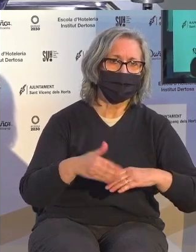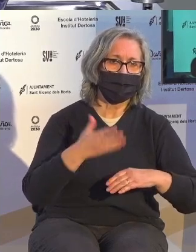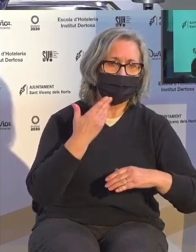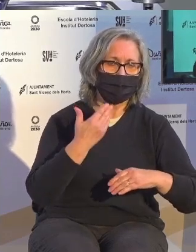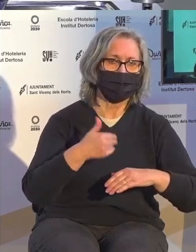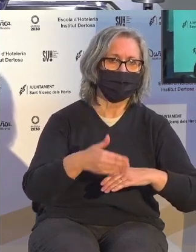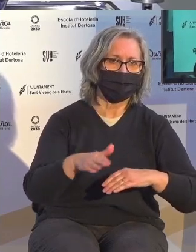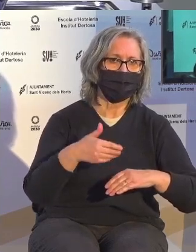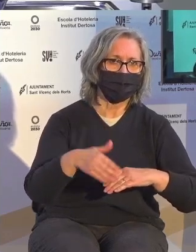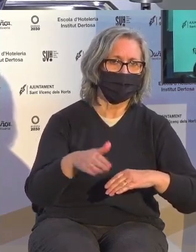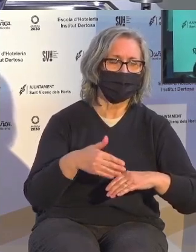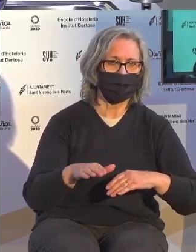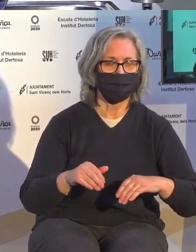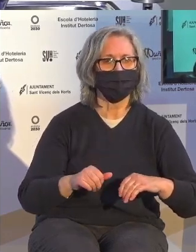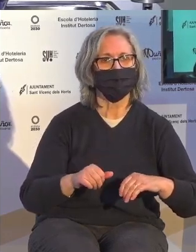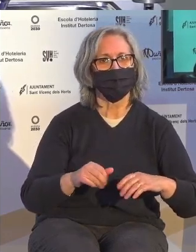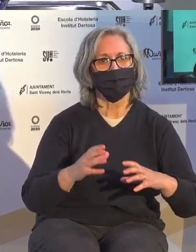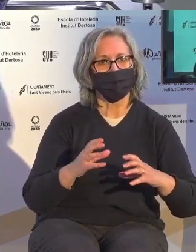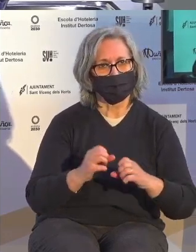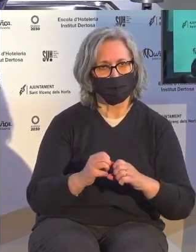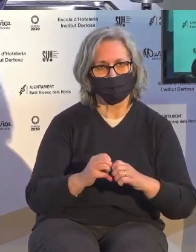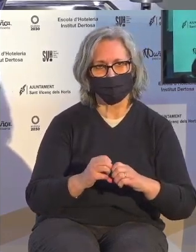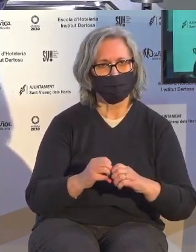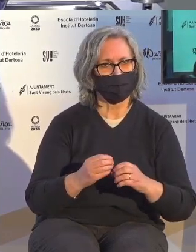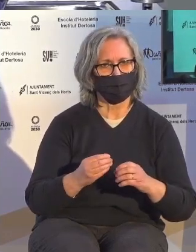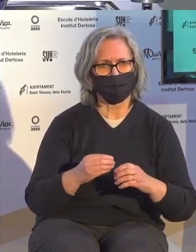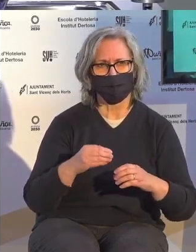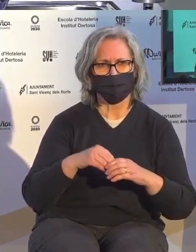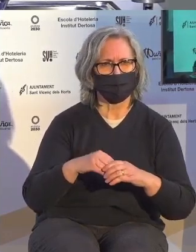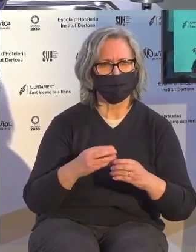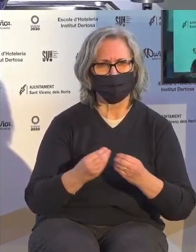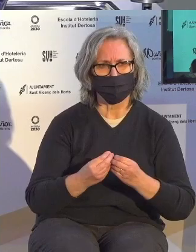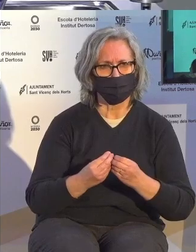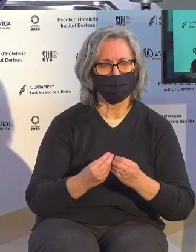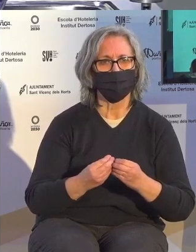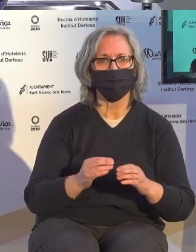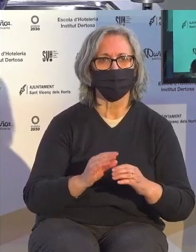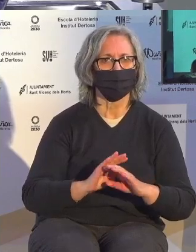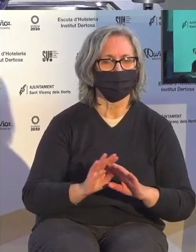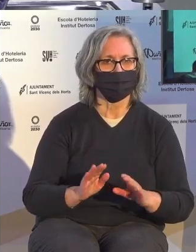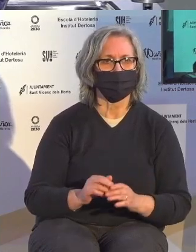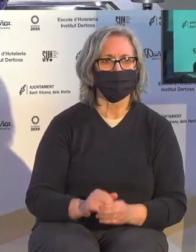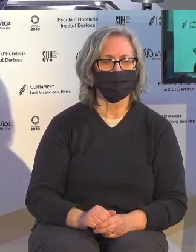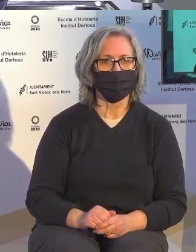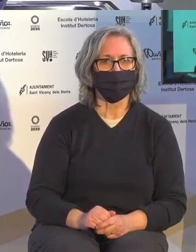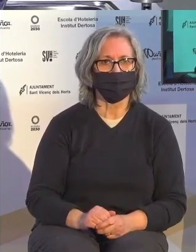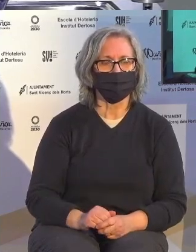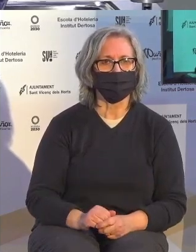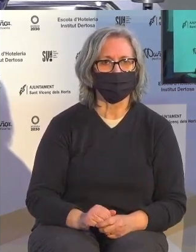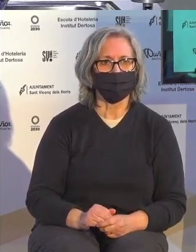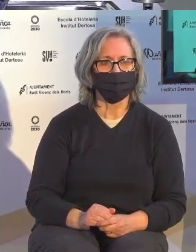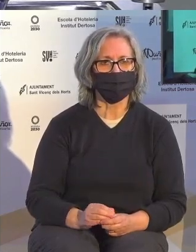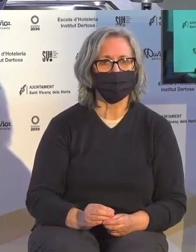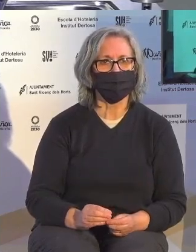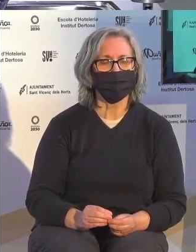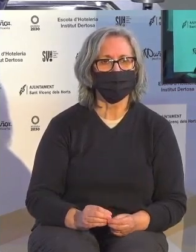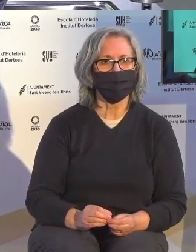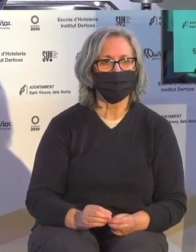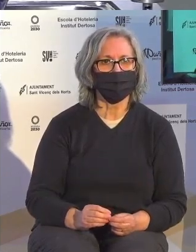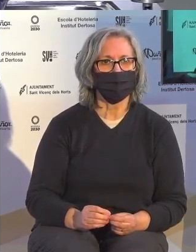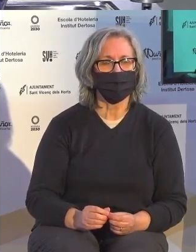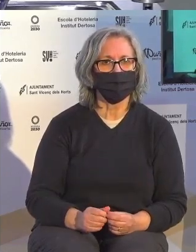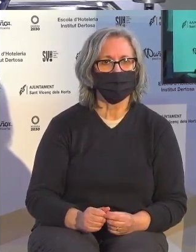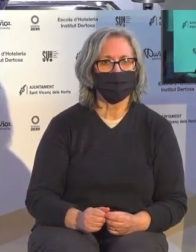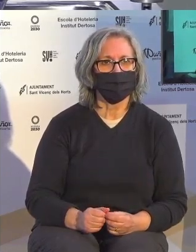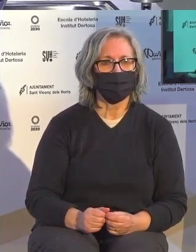es a qué me refiero la locura de los pasteleros que están escuchando lo a mi bar están masajeando el